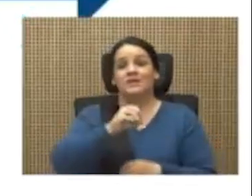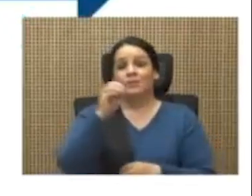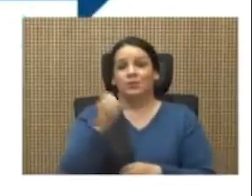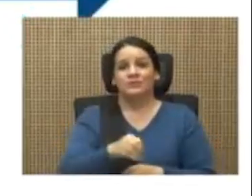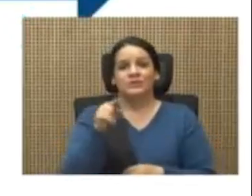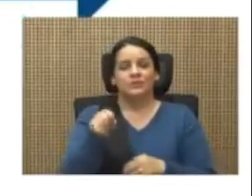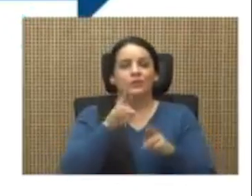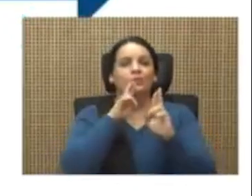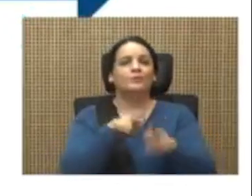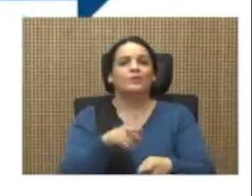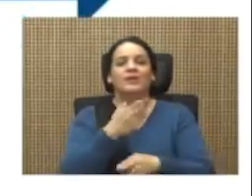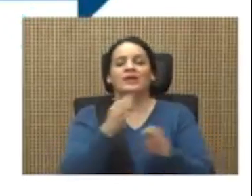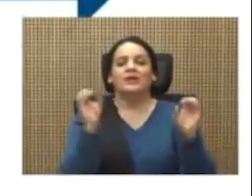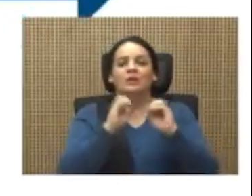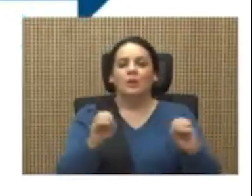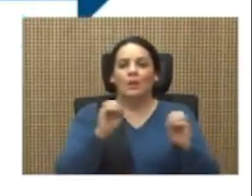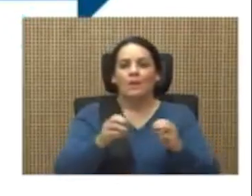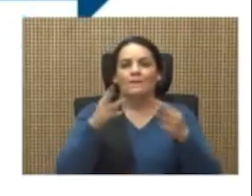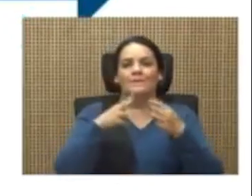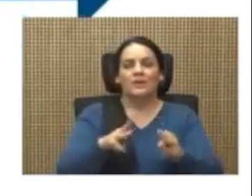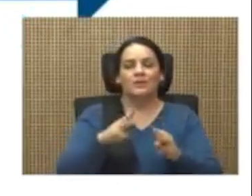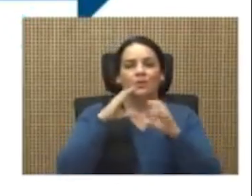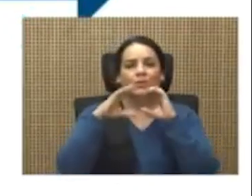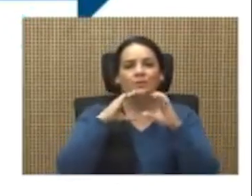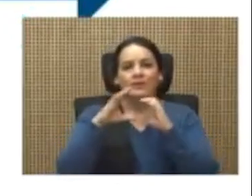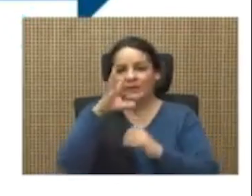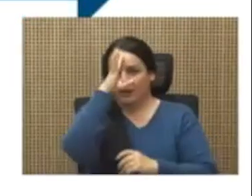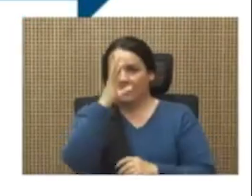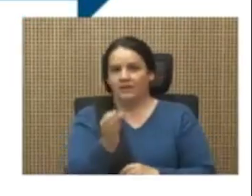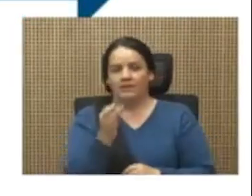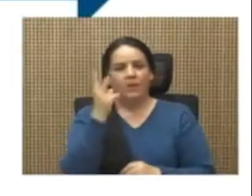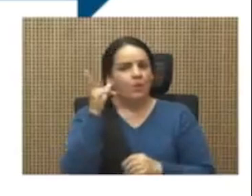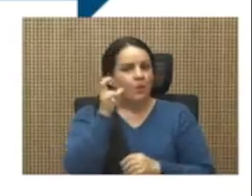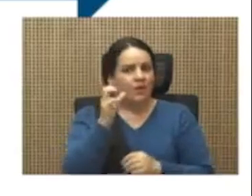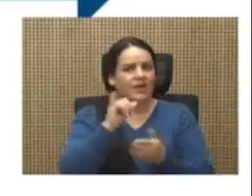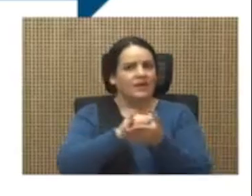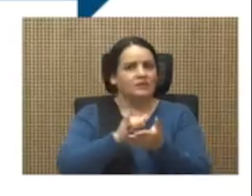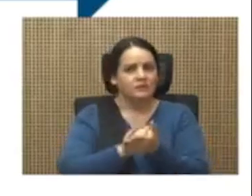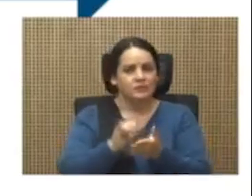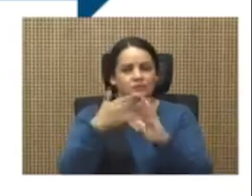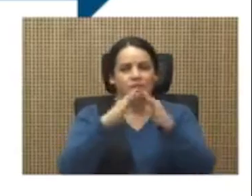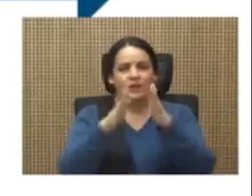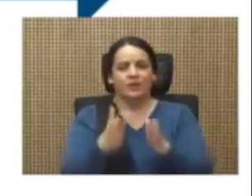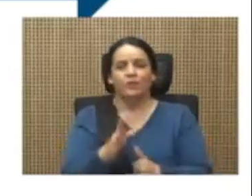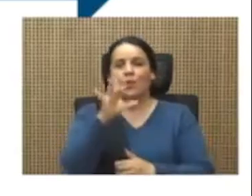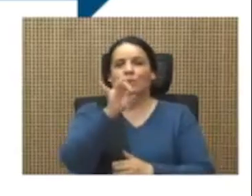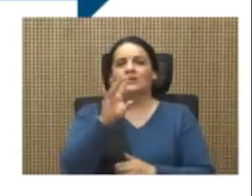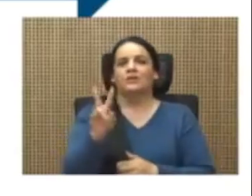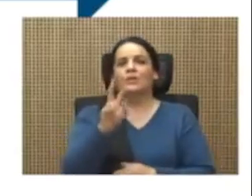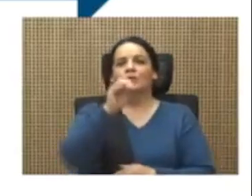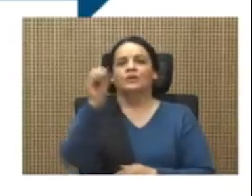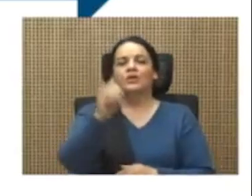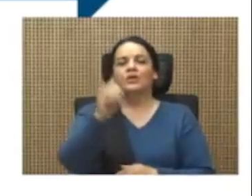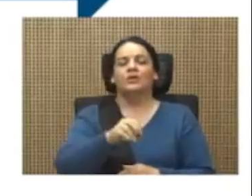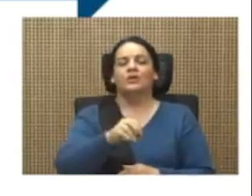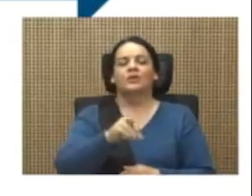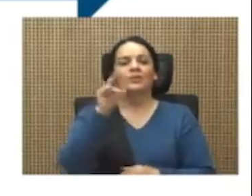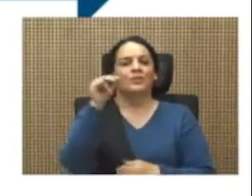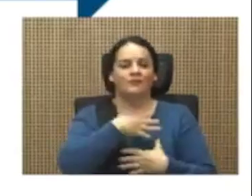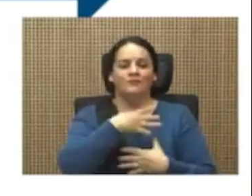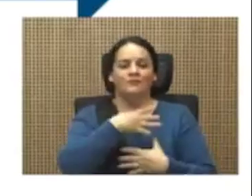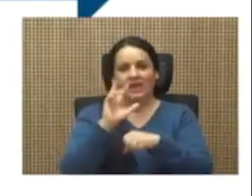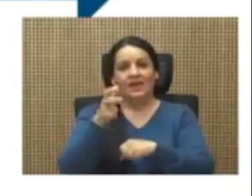respondió que ningún medio es creíble Oigan esto ciudadan un 8% no confía en teletica y un